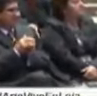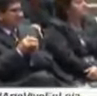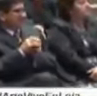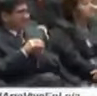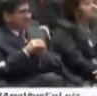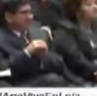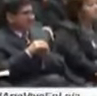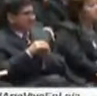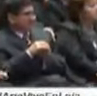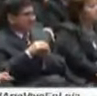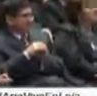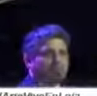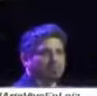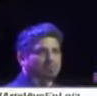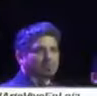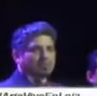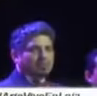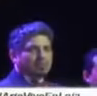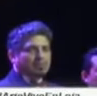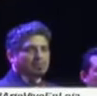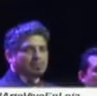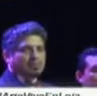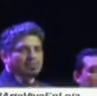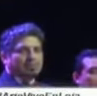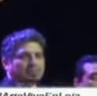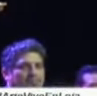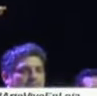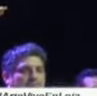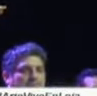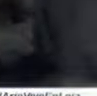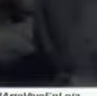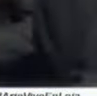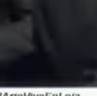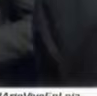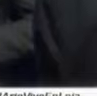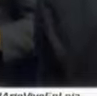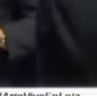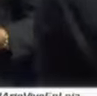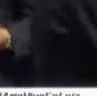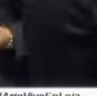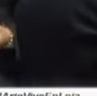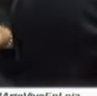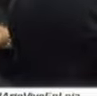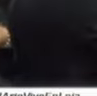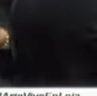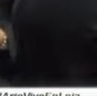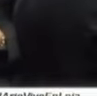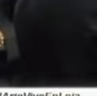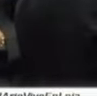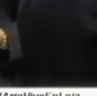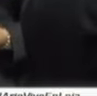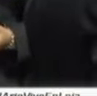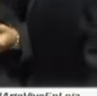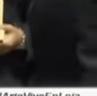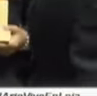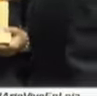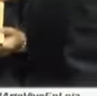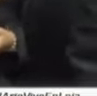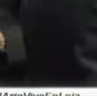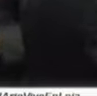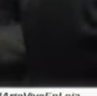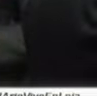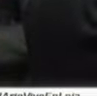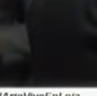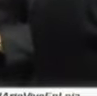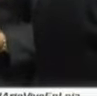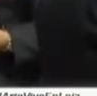se pueden cumplir con trabajo, con esfuerzo, con sacrificio. Hace 19 años, esto era